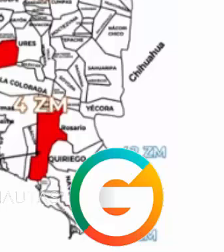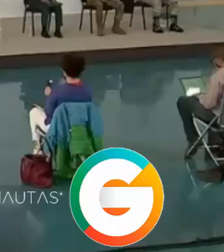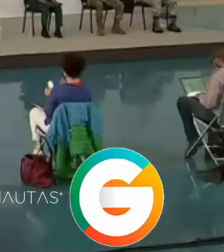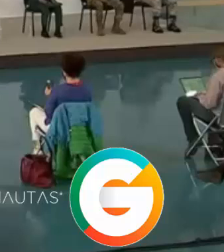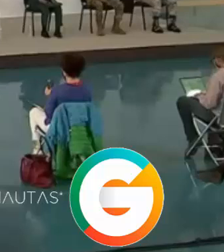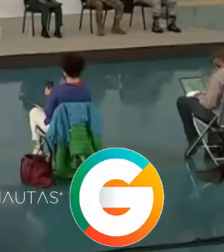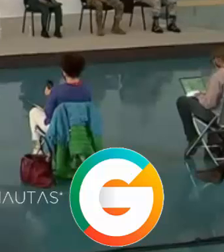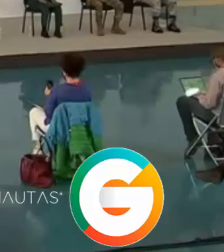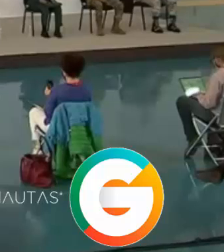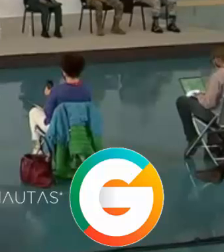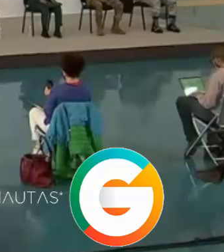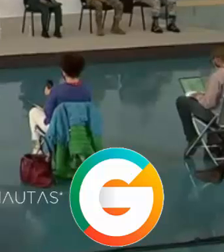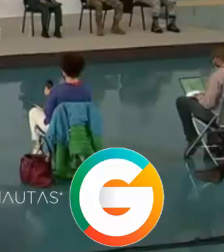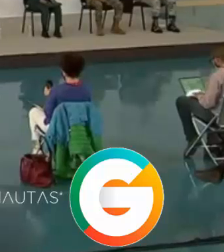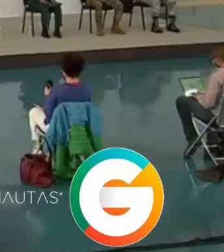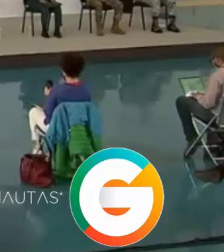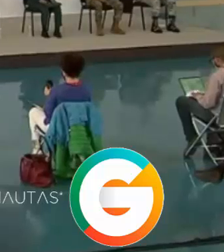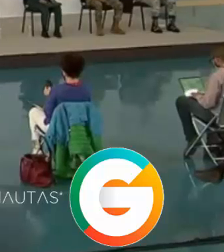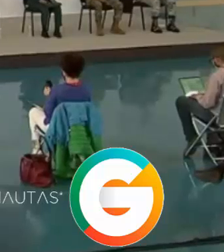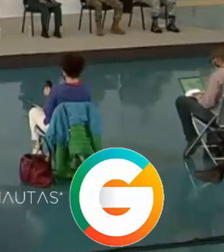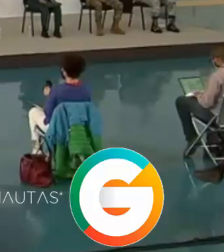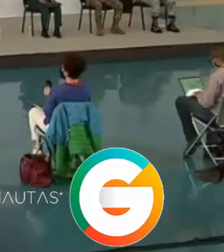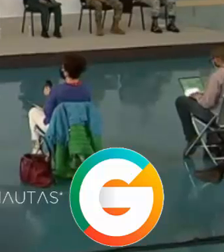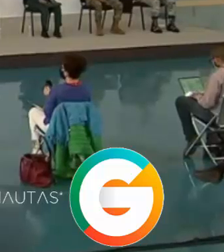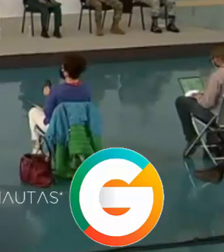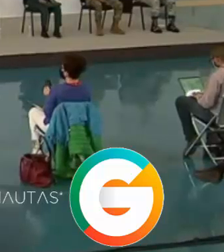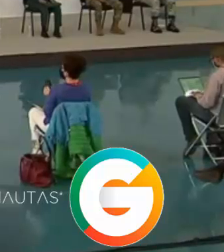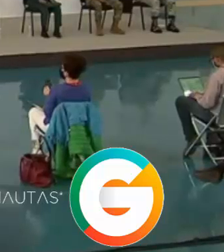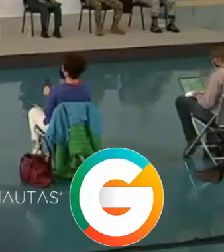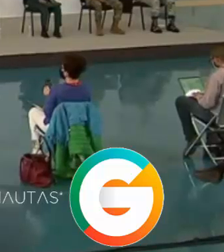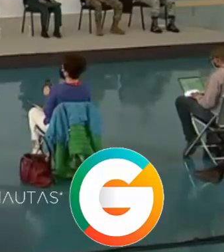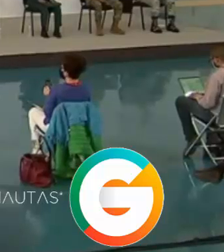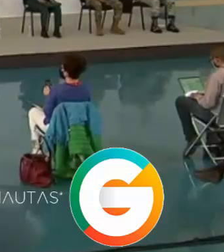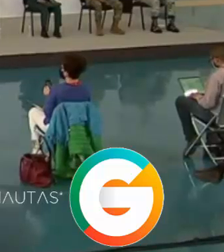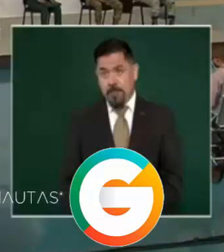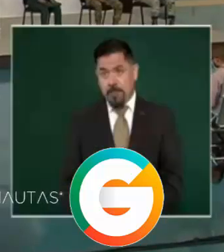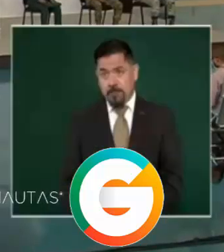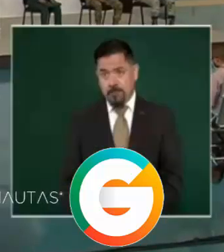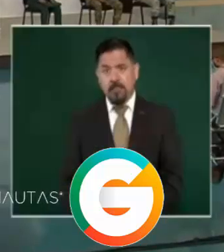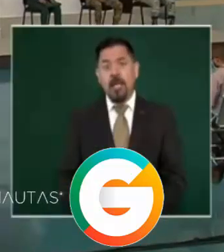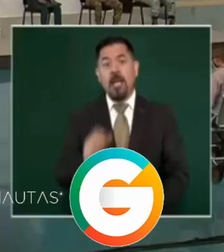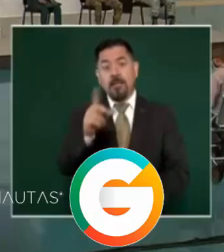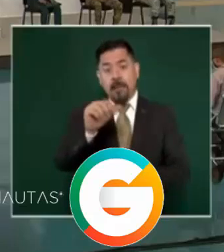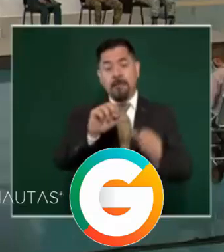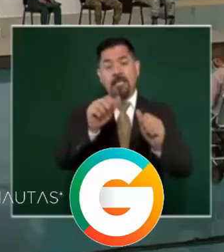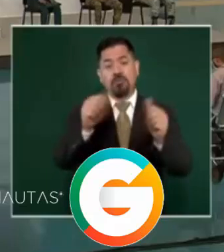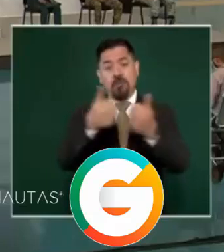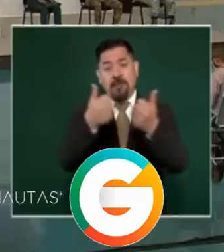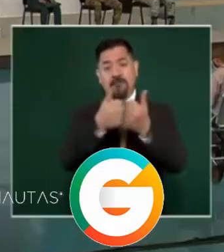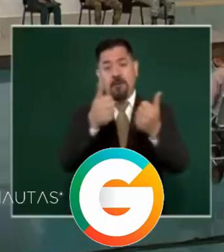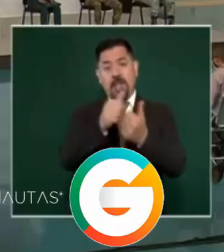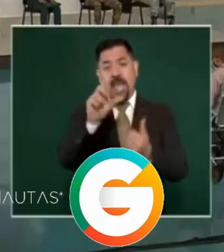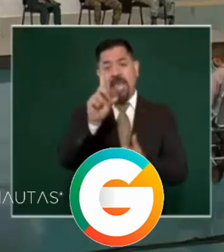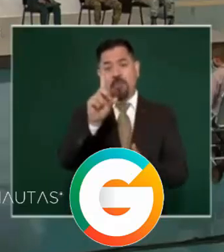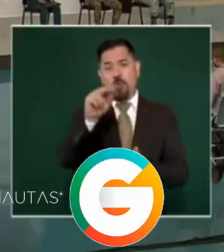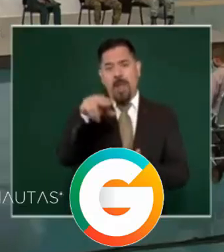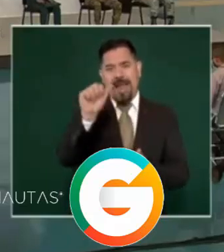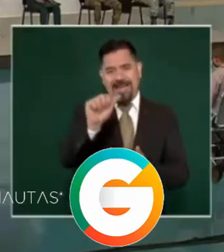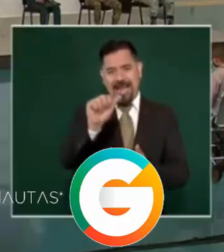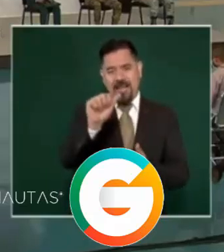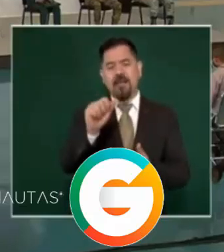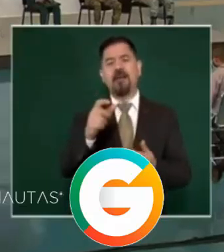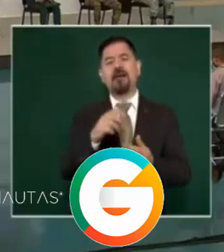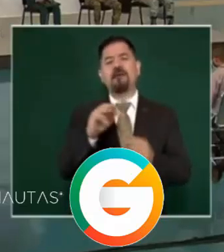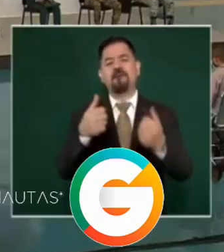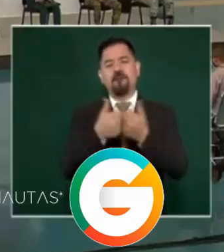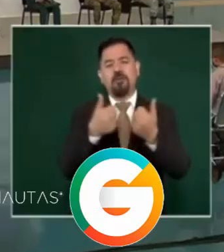sus fuerzas de seguridad pública. En cuanto a las aduanas fronterizas en el Estado, desde